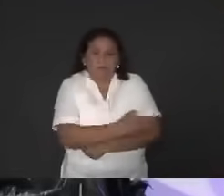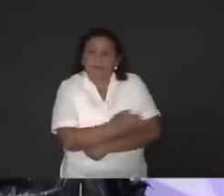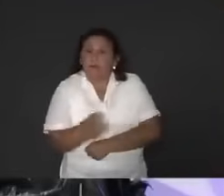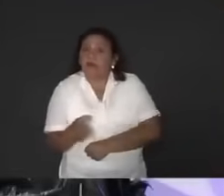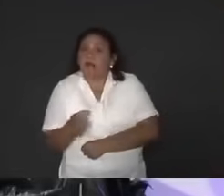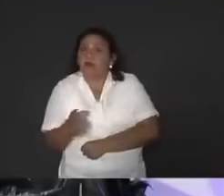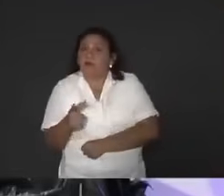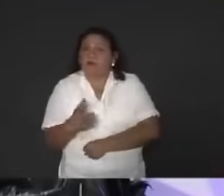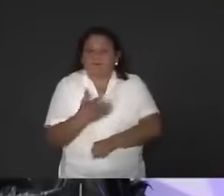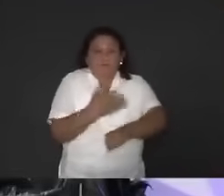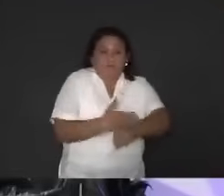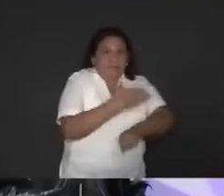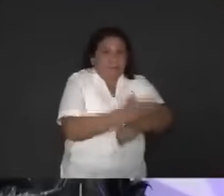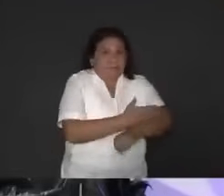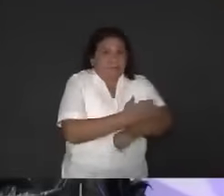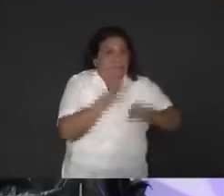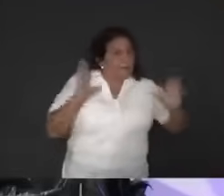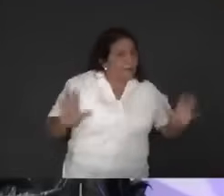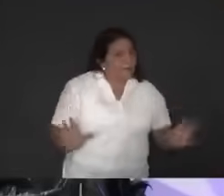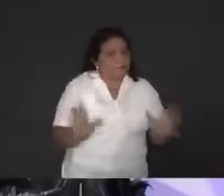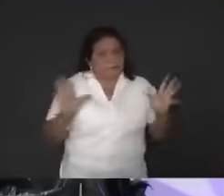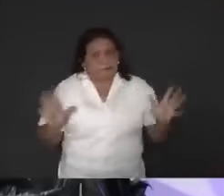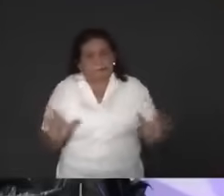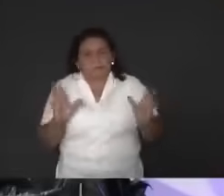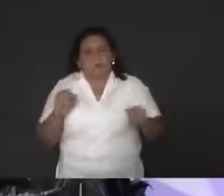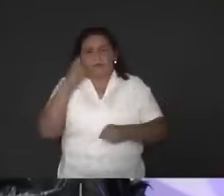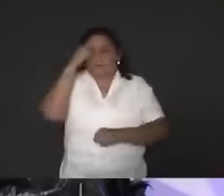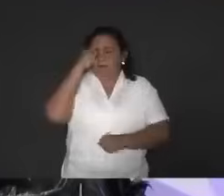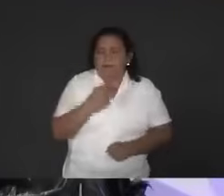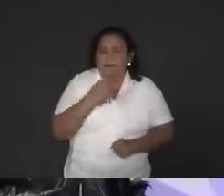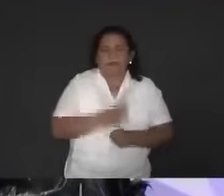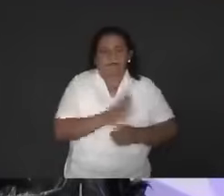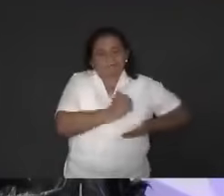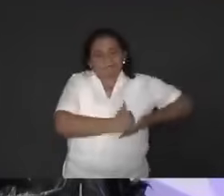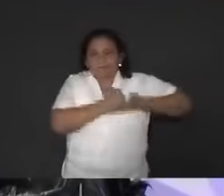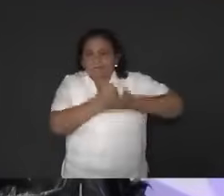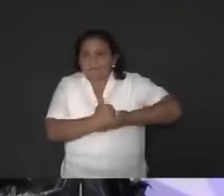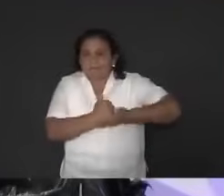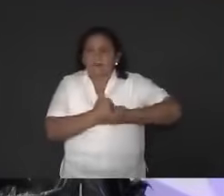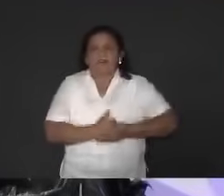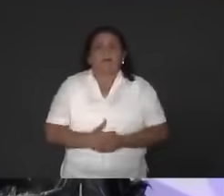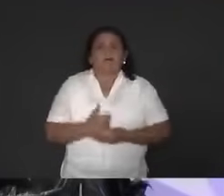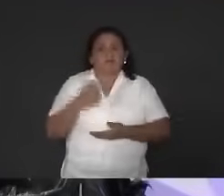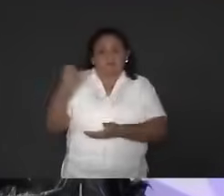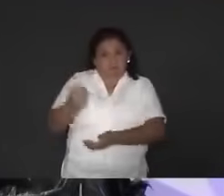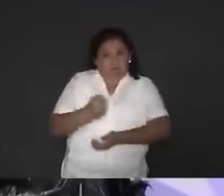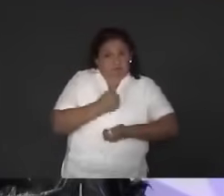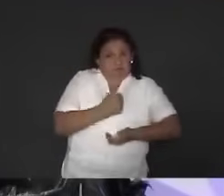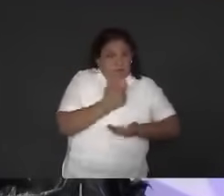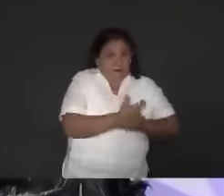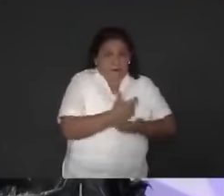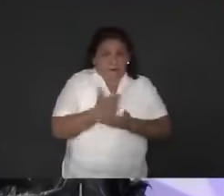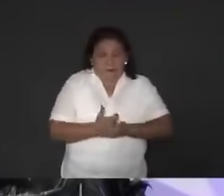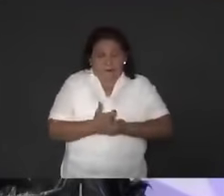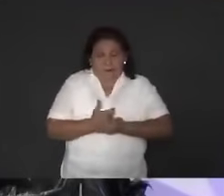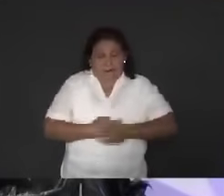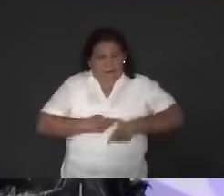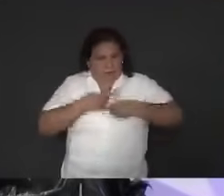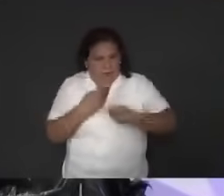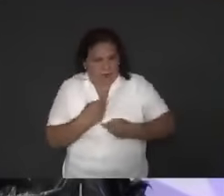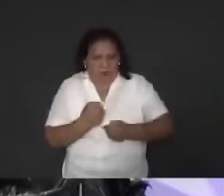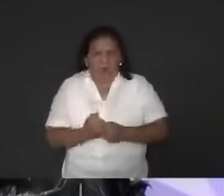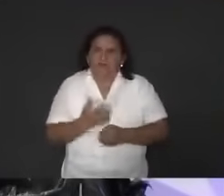para acompañarlas, para impulsarlas, sobre todo para que puedan ayudar en la economía de sus familias, dándoles insumos